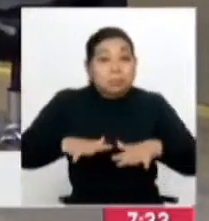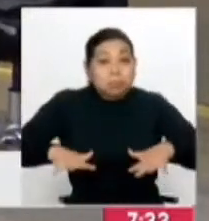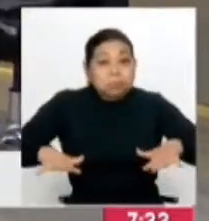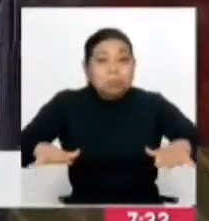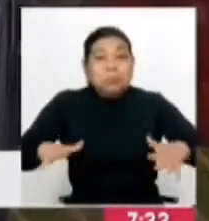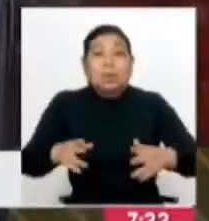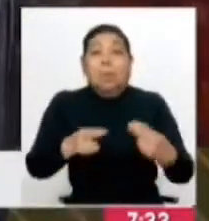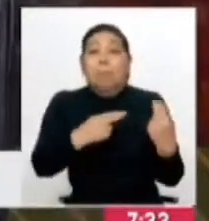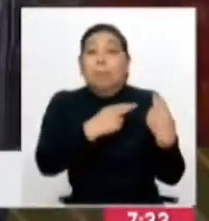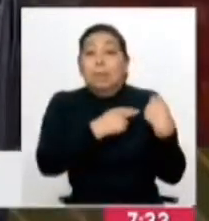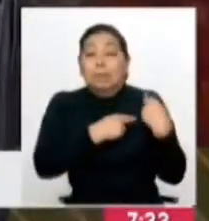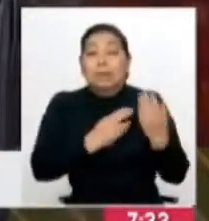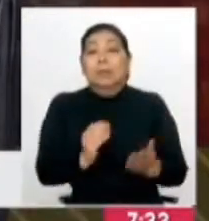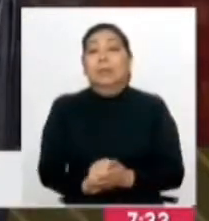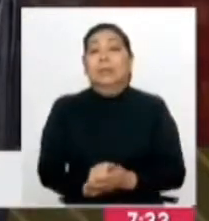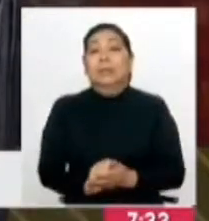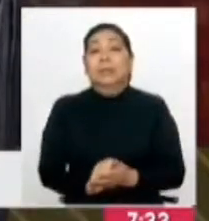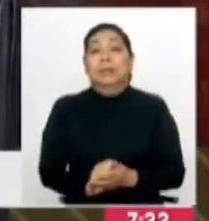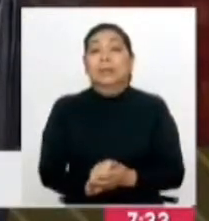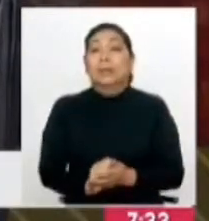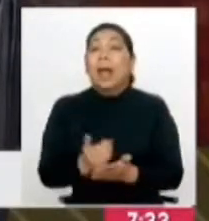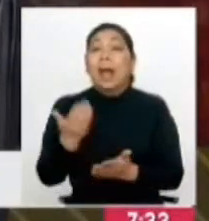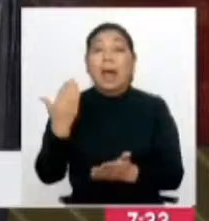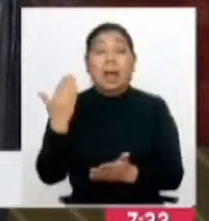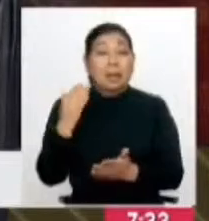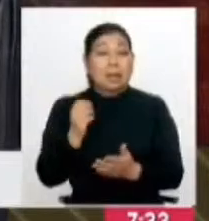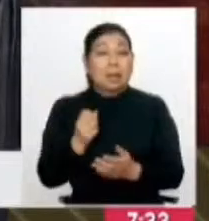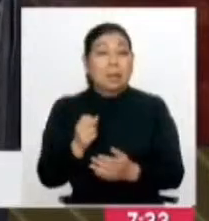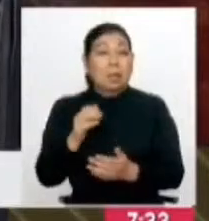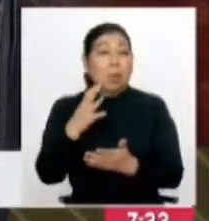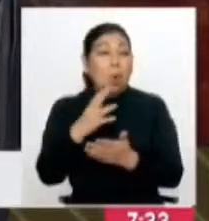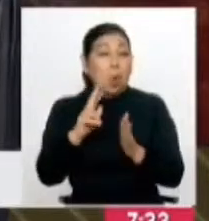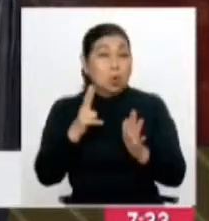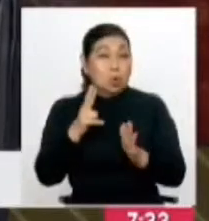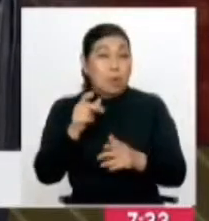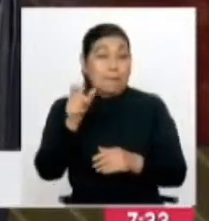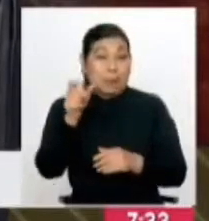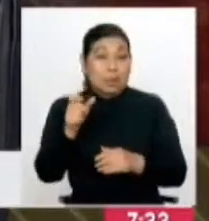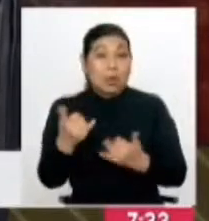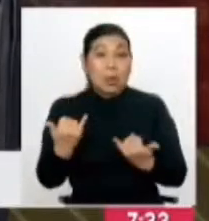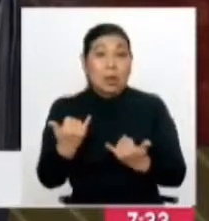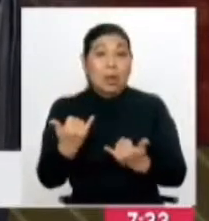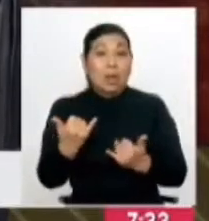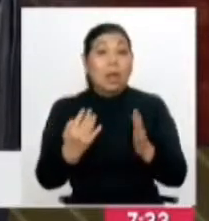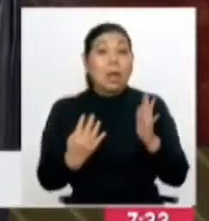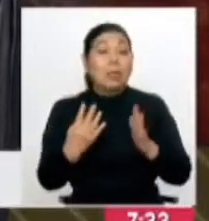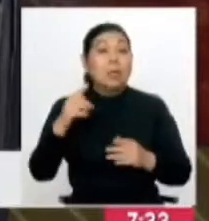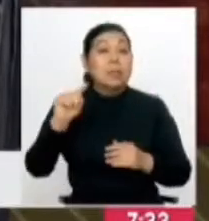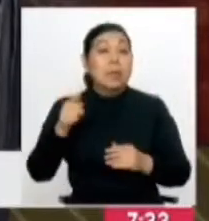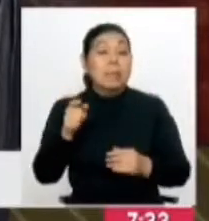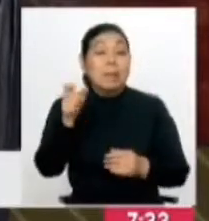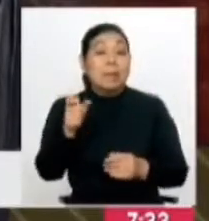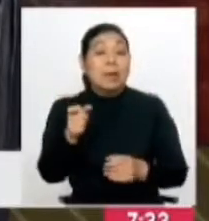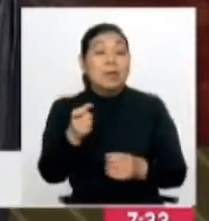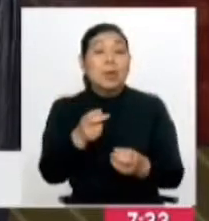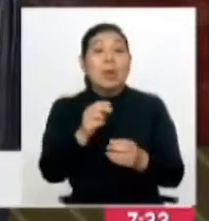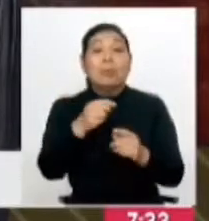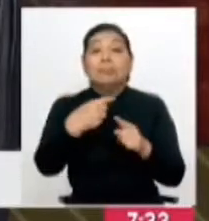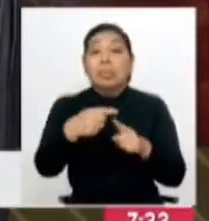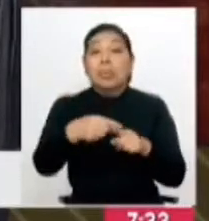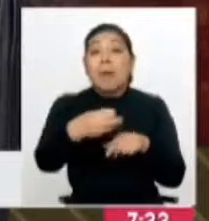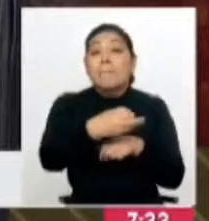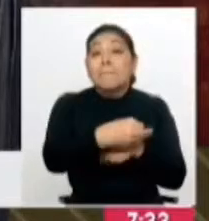agentes corresponsables. Teníamos antes de la pandemia menos de 8.000, hoy día tenemos más de 14.000 agentes